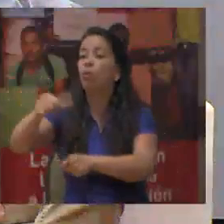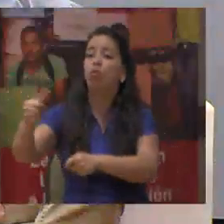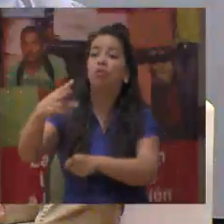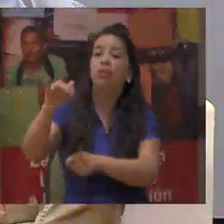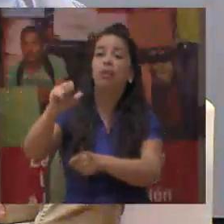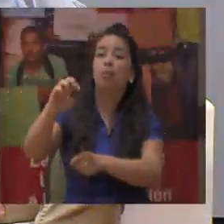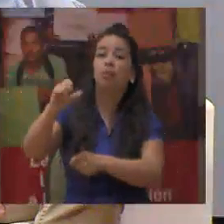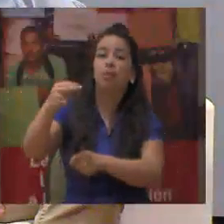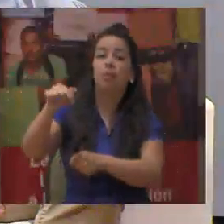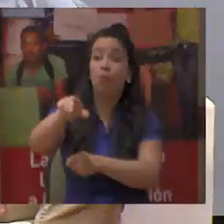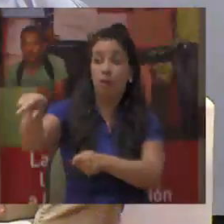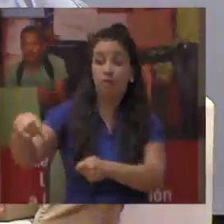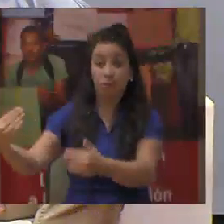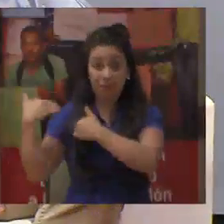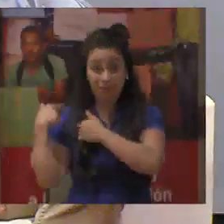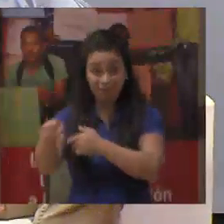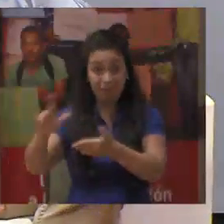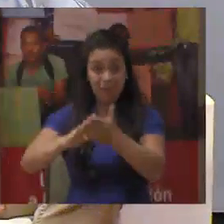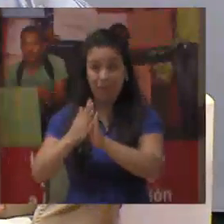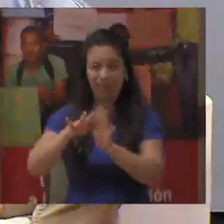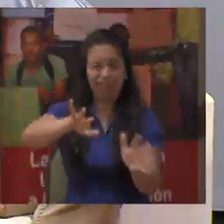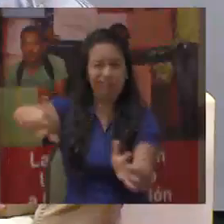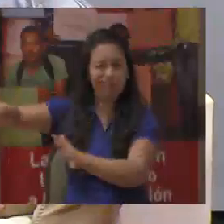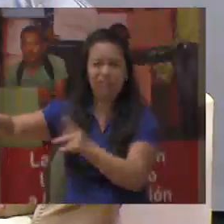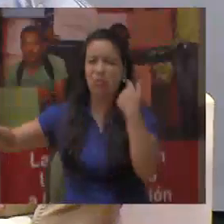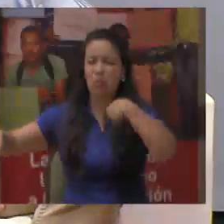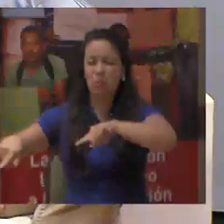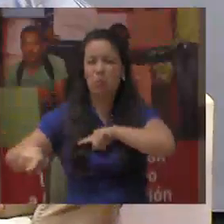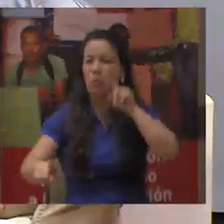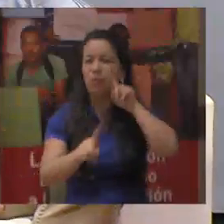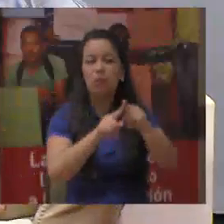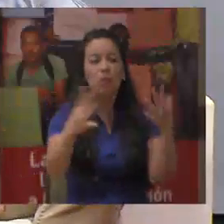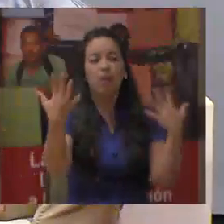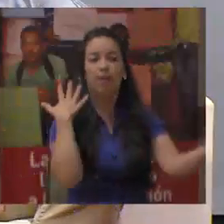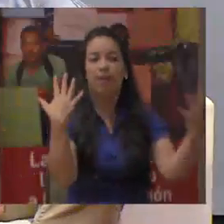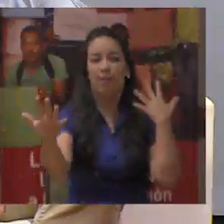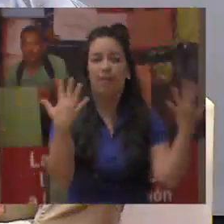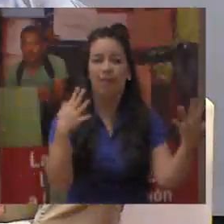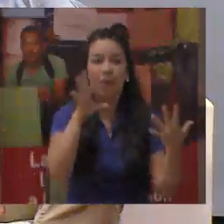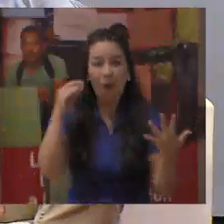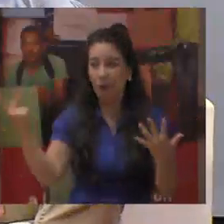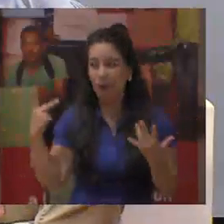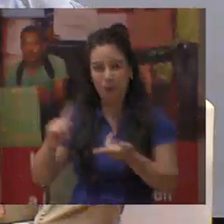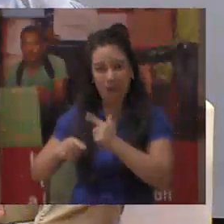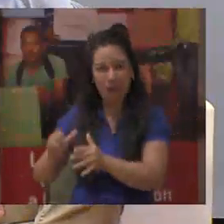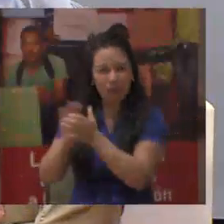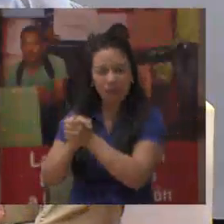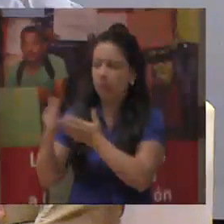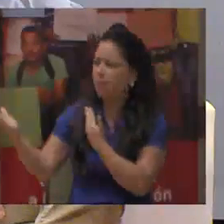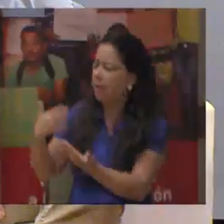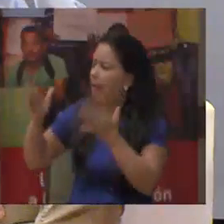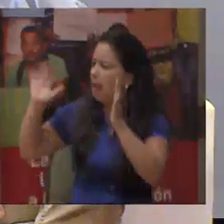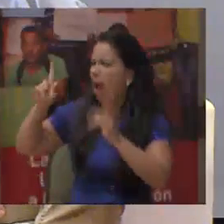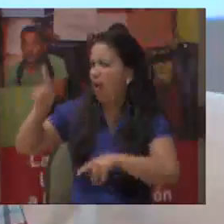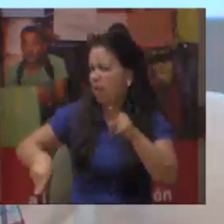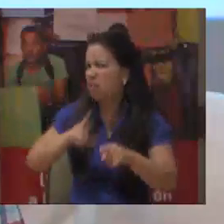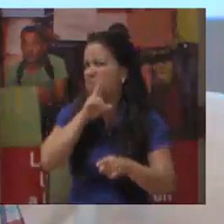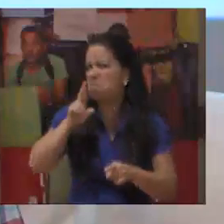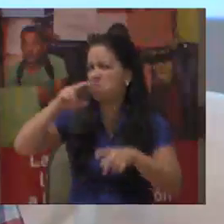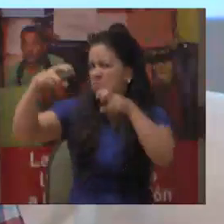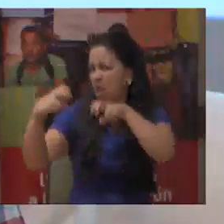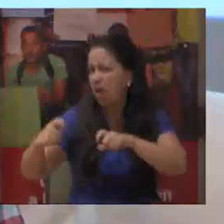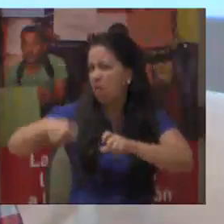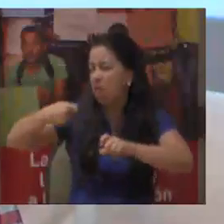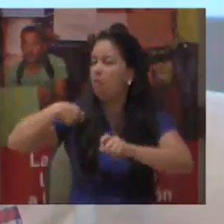la paz nosotros con nuestros propios campesinos. Con Alejo la construimos a cada rato, con Alejo nos sentamos de vez en cuando a almorzar y a soñarnos